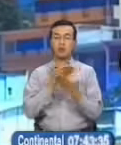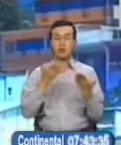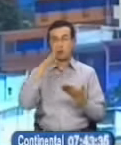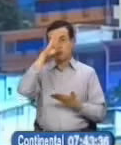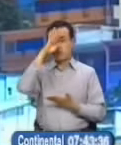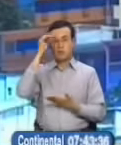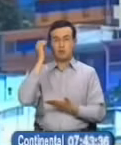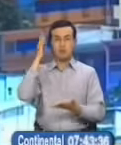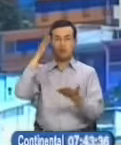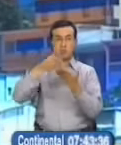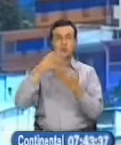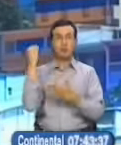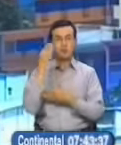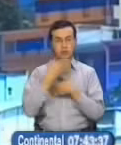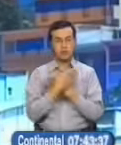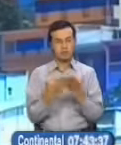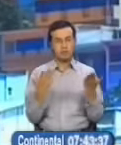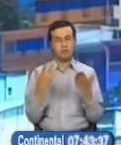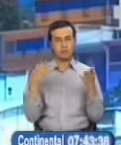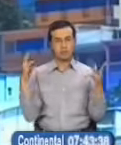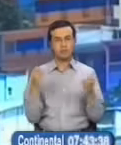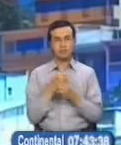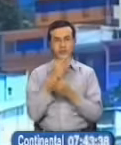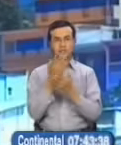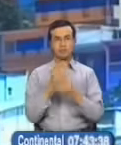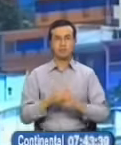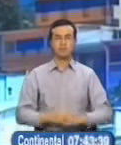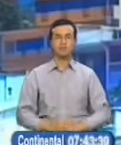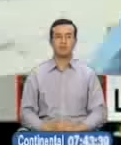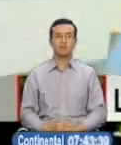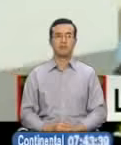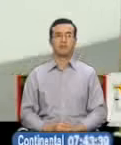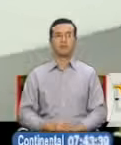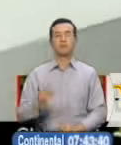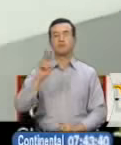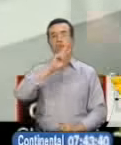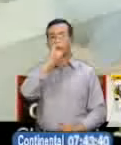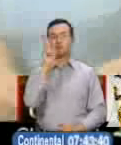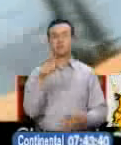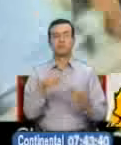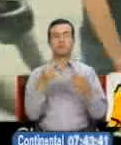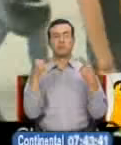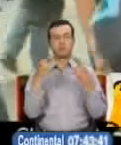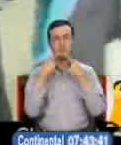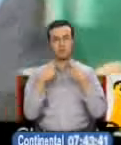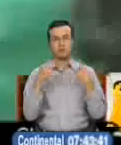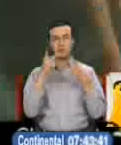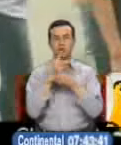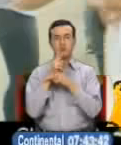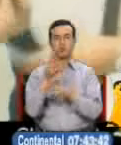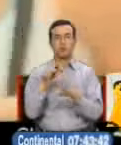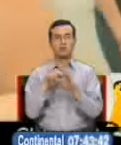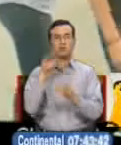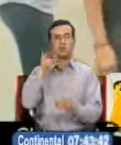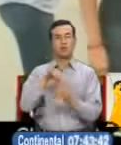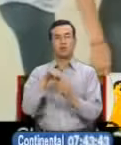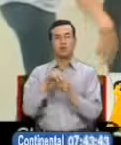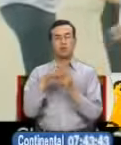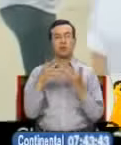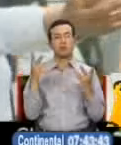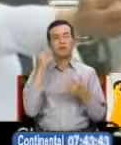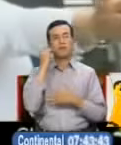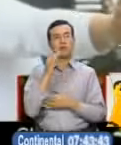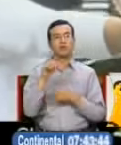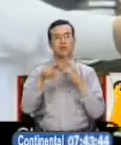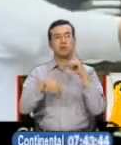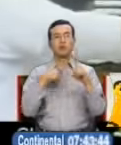jornada de la juventud. Más en el siguiente resumen. En Venezuela, la oposición exigió al Consejo Nacional Electoral que se dé la fecha